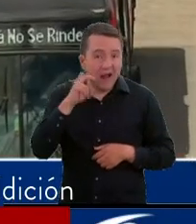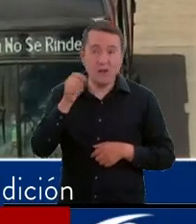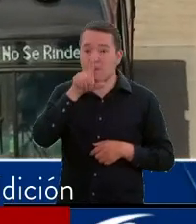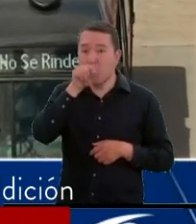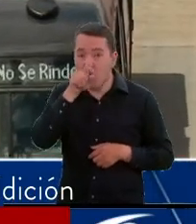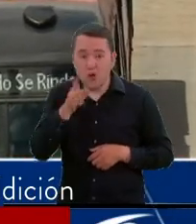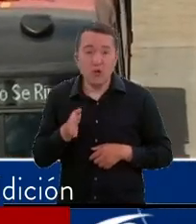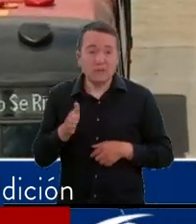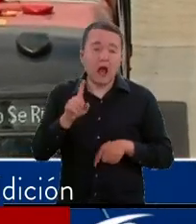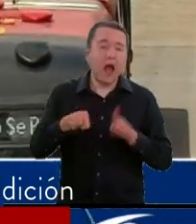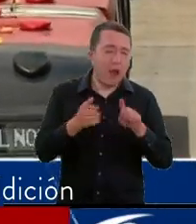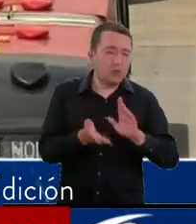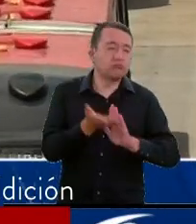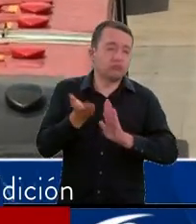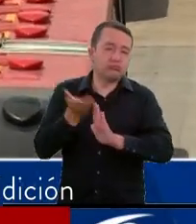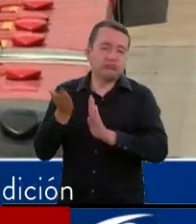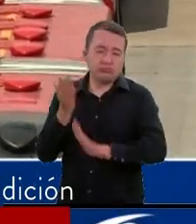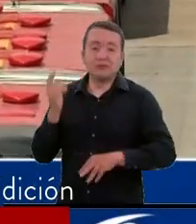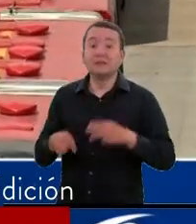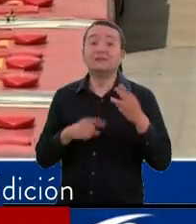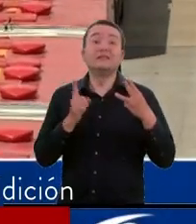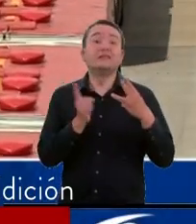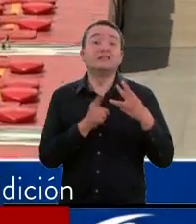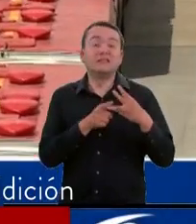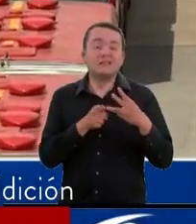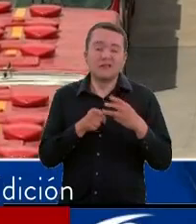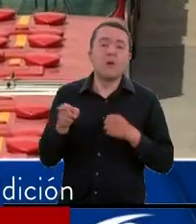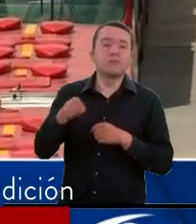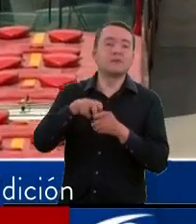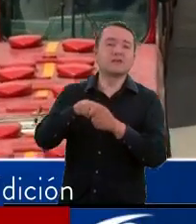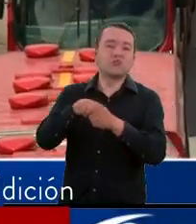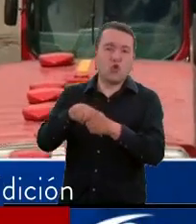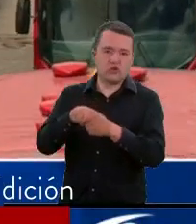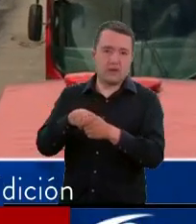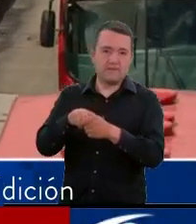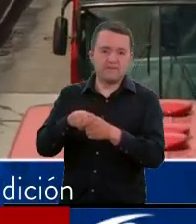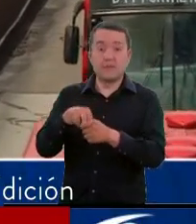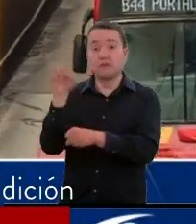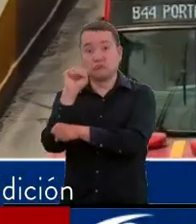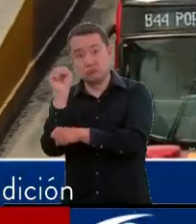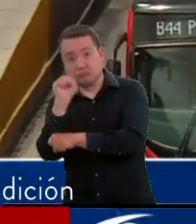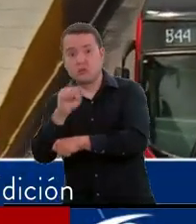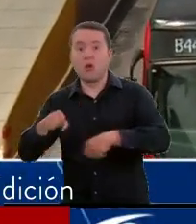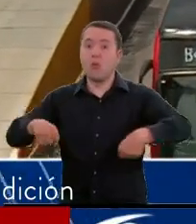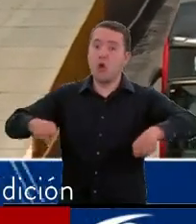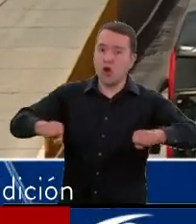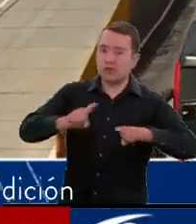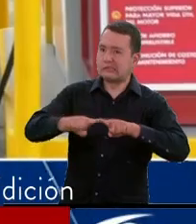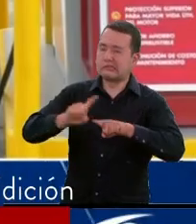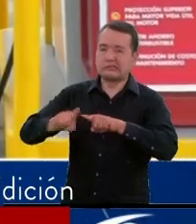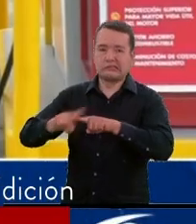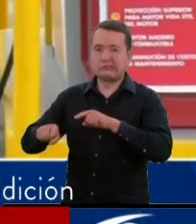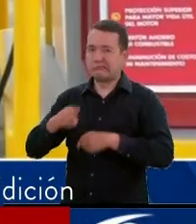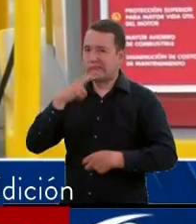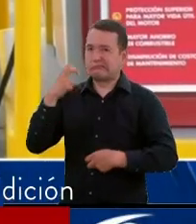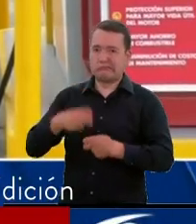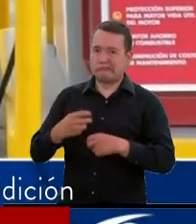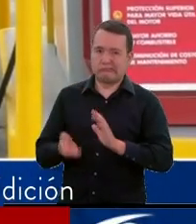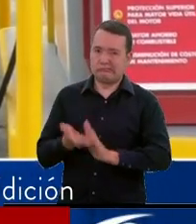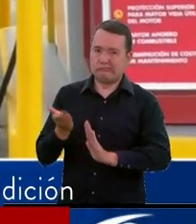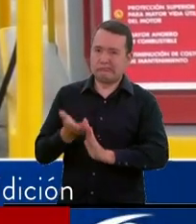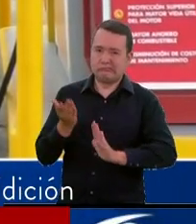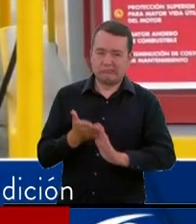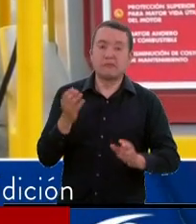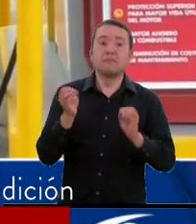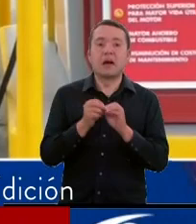el tema del transporte por los altos precios que se han venido presentando en las motos y los vehículos y por las especulaciones de los aumentos de los precios de